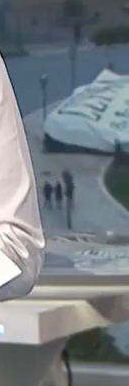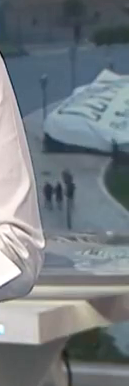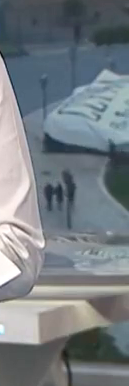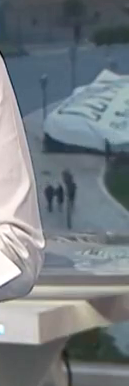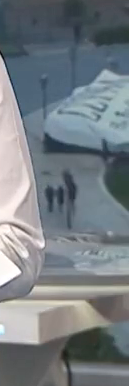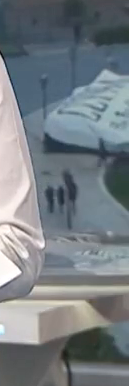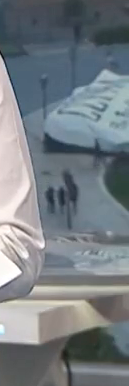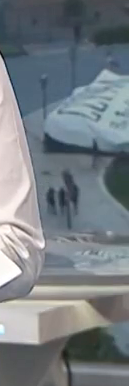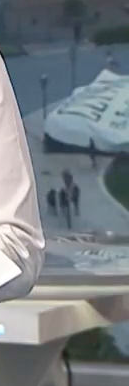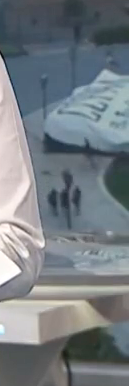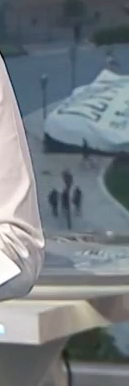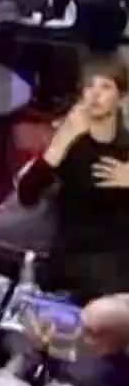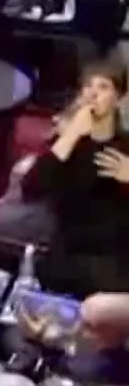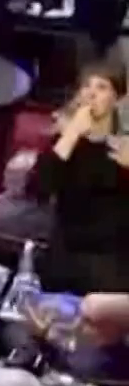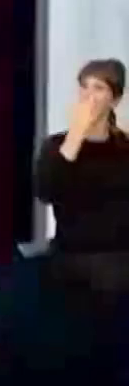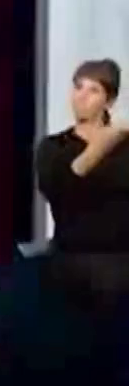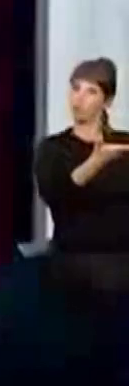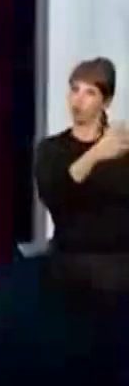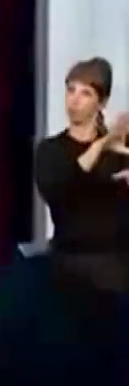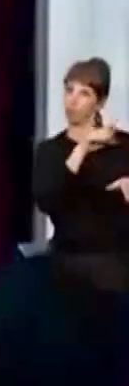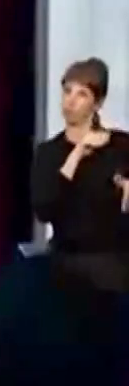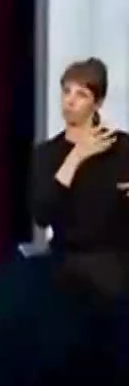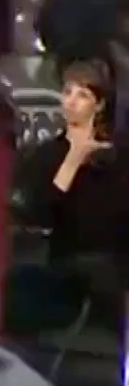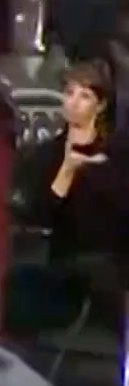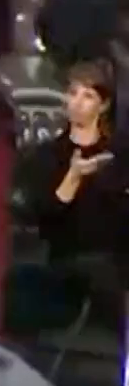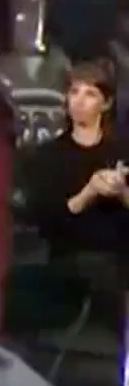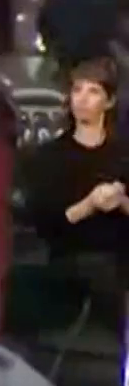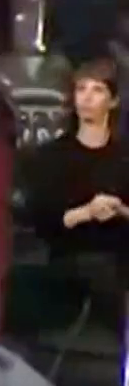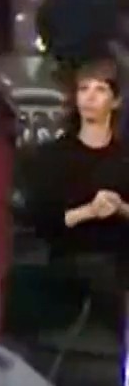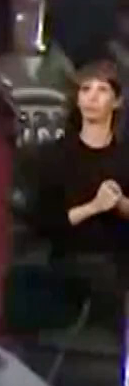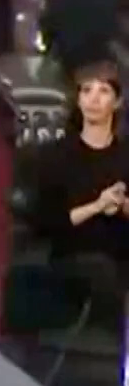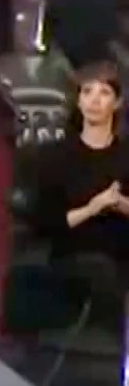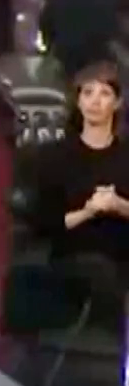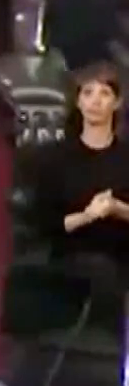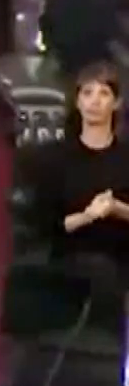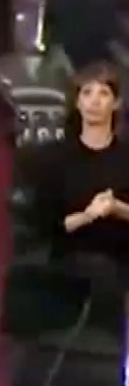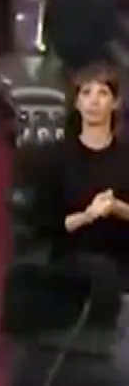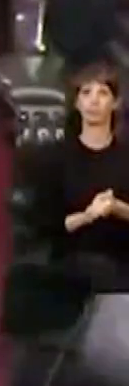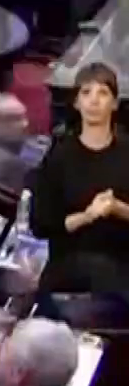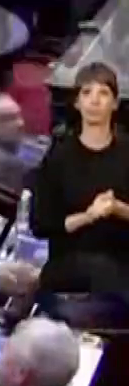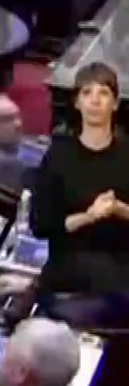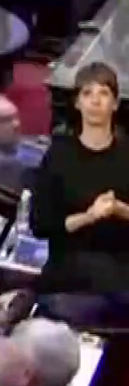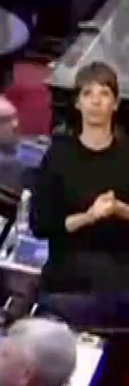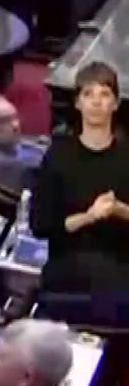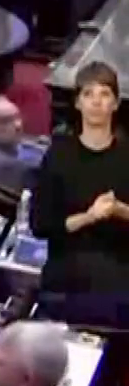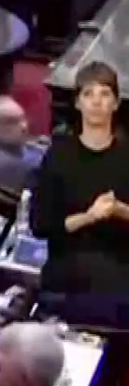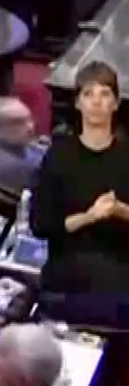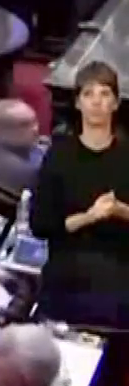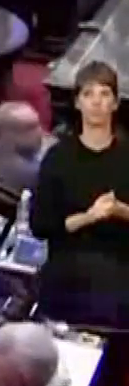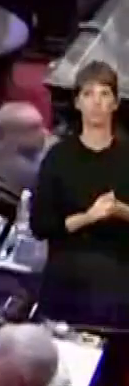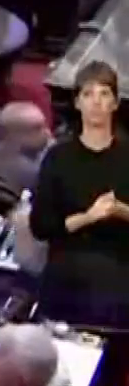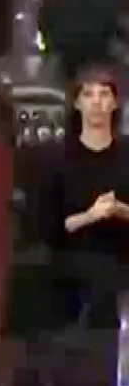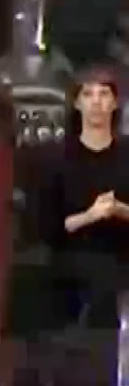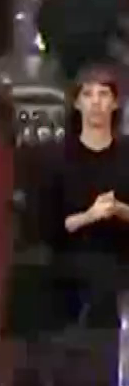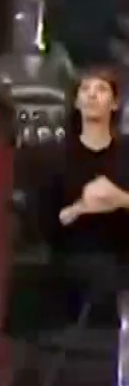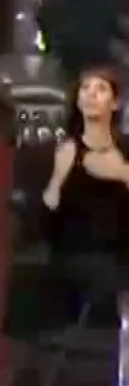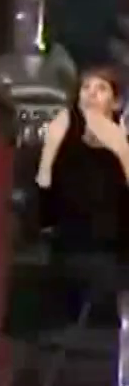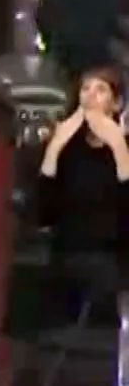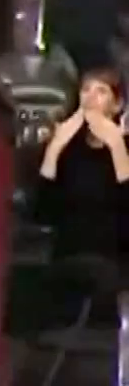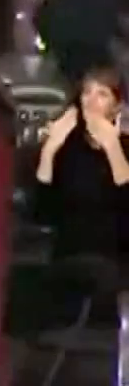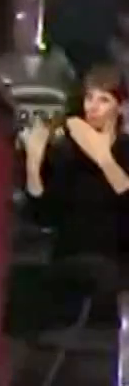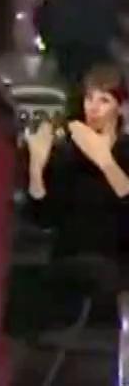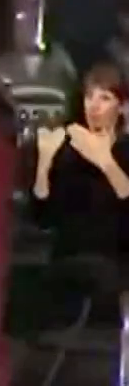alquileres, en la que también participo, y hay una colega que me está reemplazando en este momento, así que